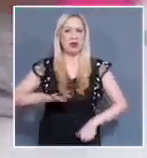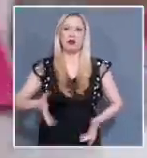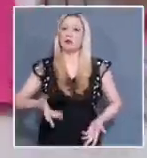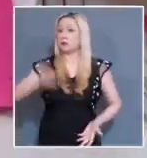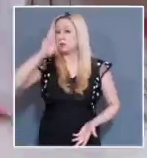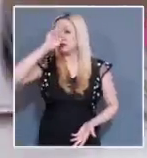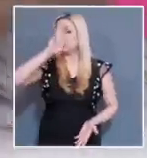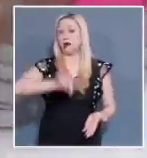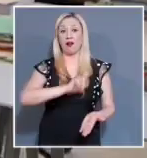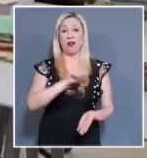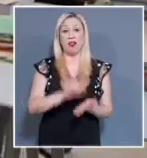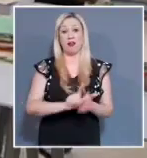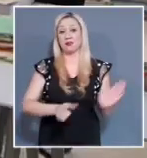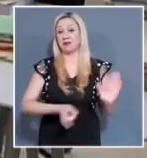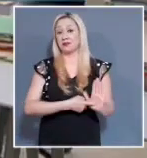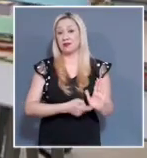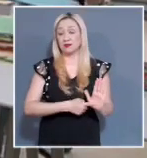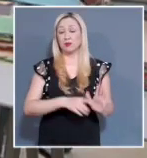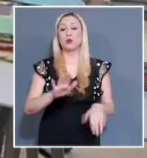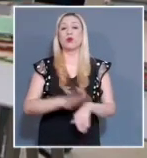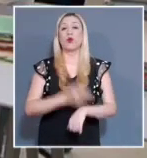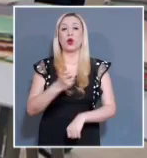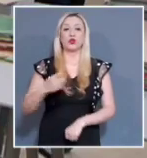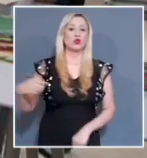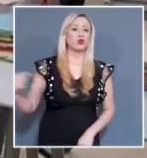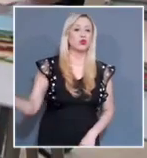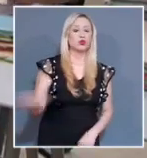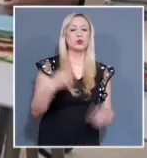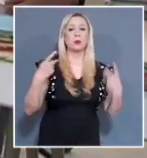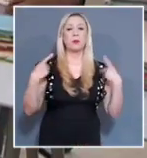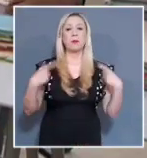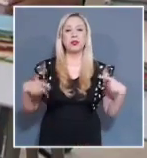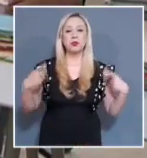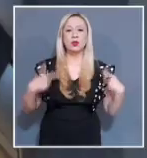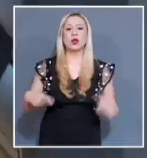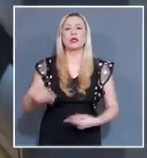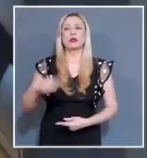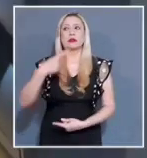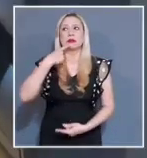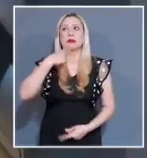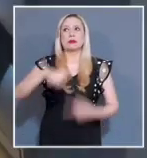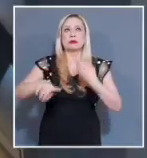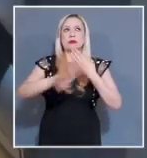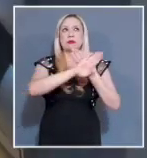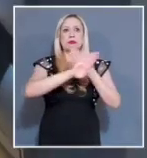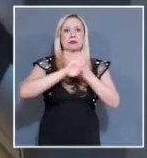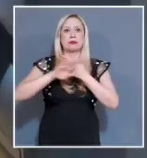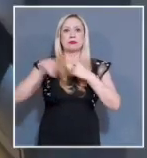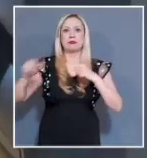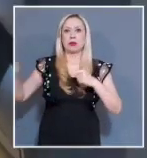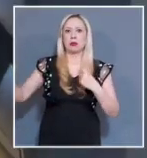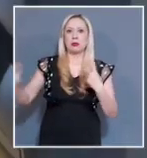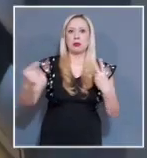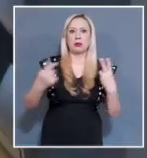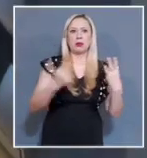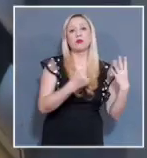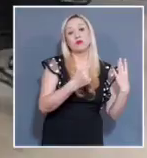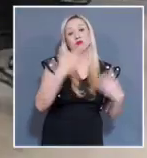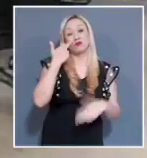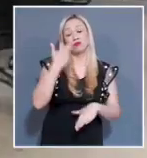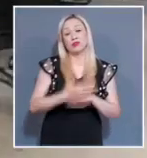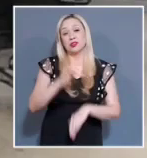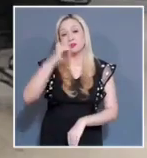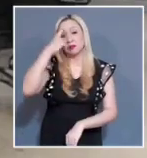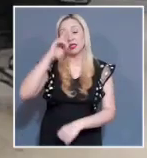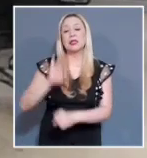por lo que todos los demandados son solidariamente responsables de la relación de trabajo y de la condena con